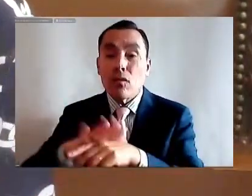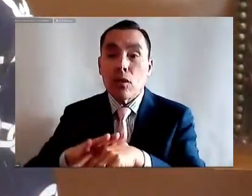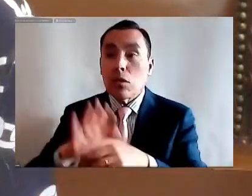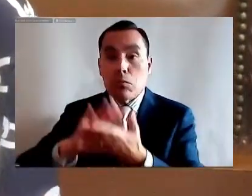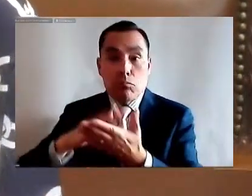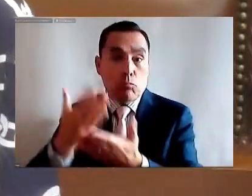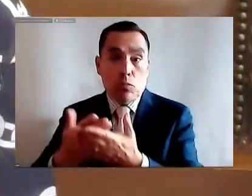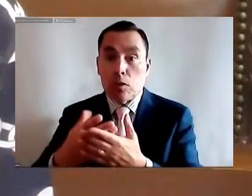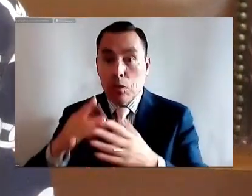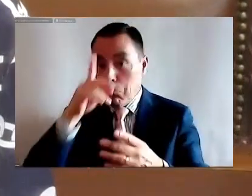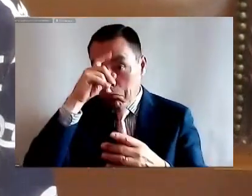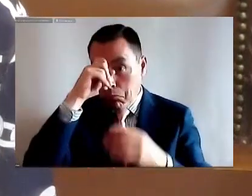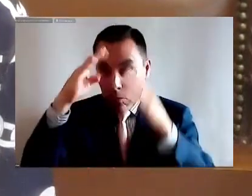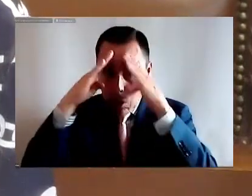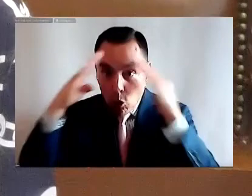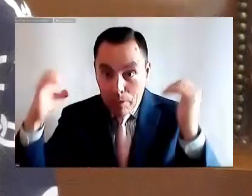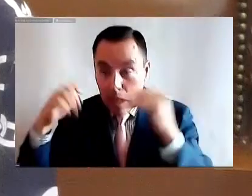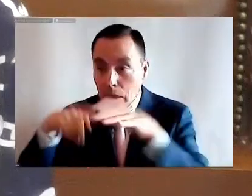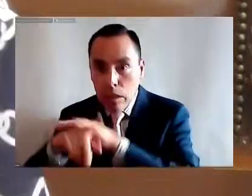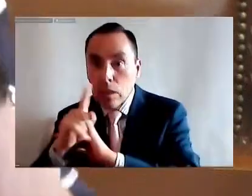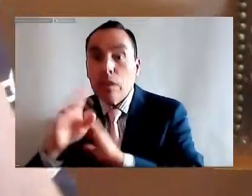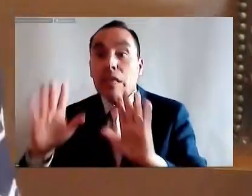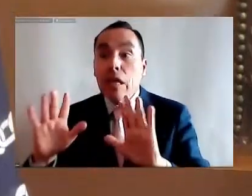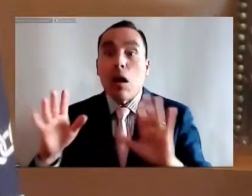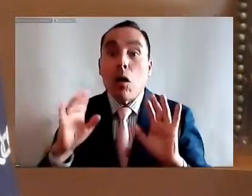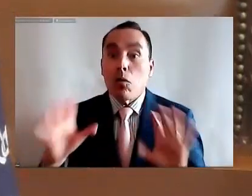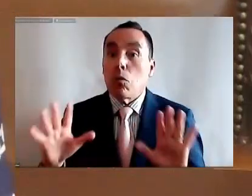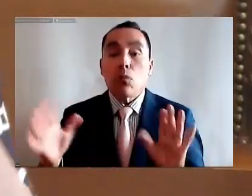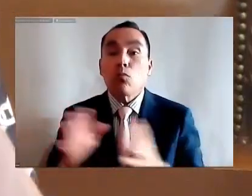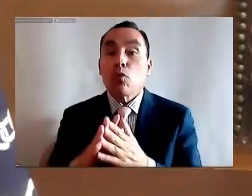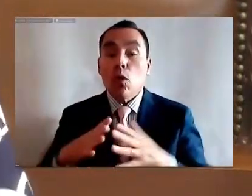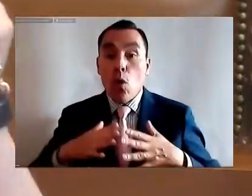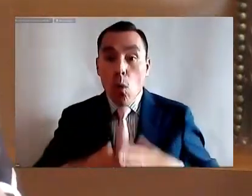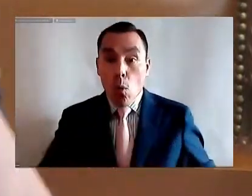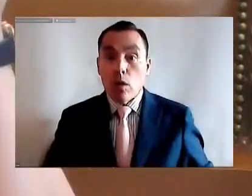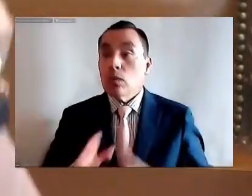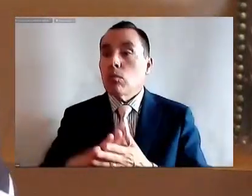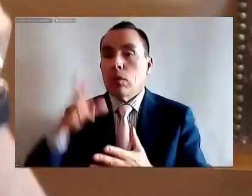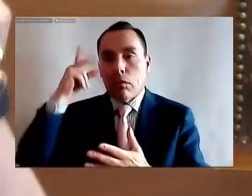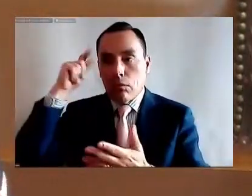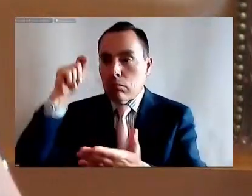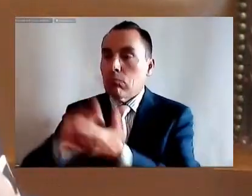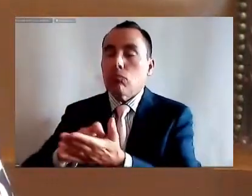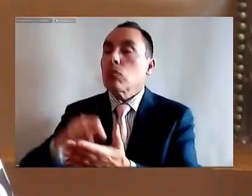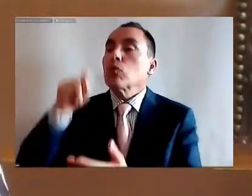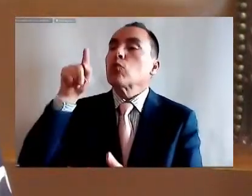profesionales médicos, que se hayan presentado, que hayan resuelto en realidad expresamente en términos de violencia